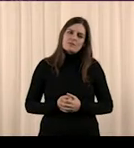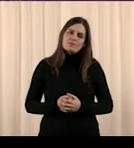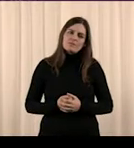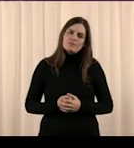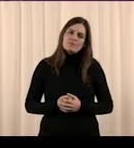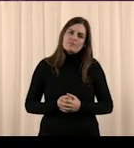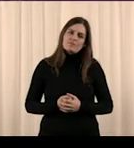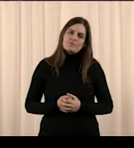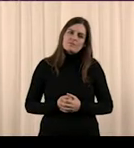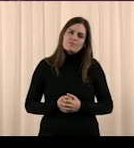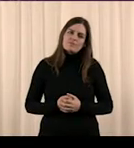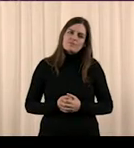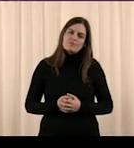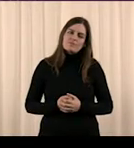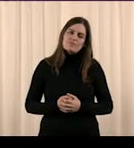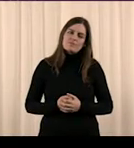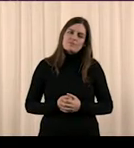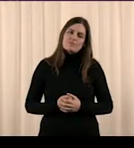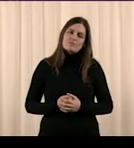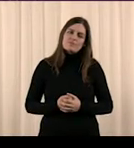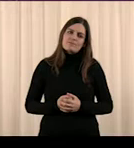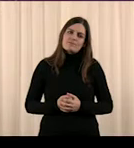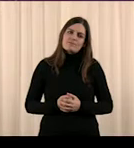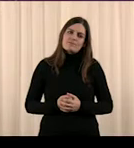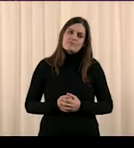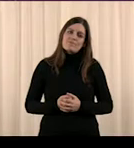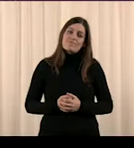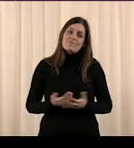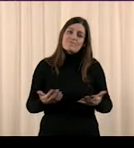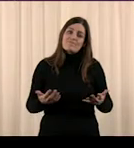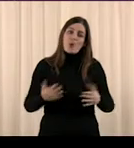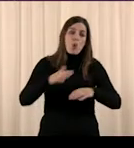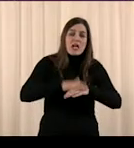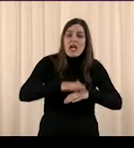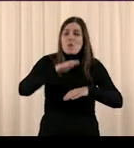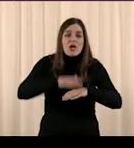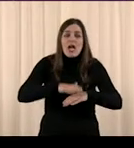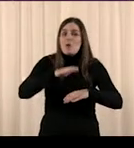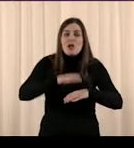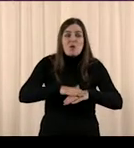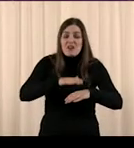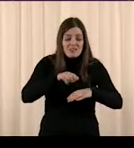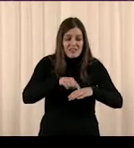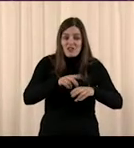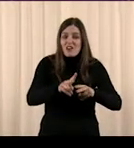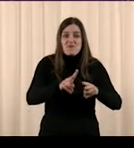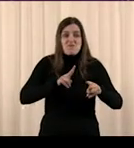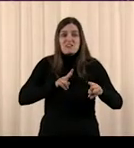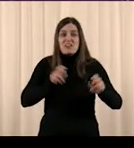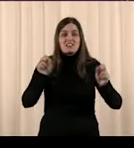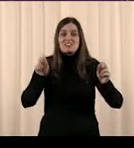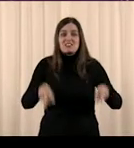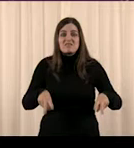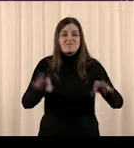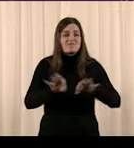You will not find any answers in the why. No hallarás ninguna respuesta en los por qué. You